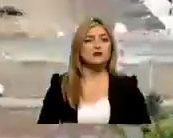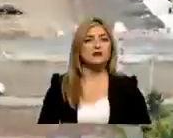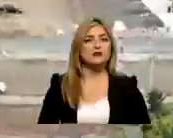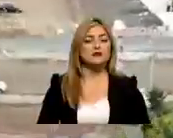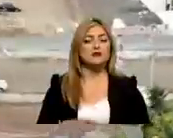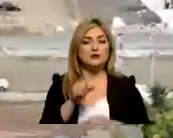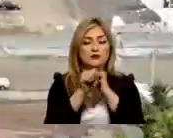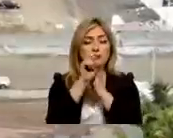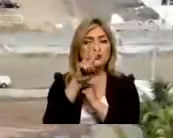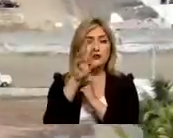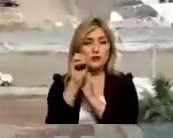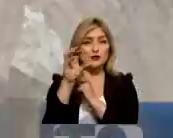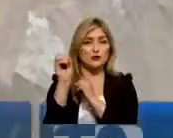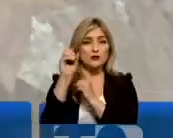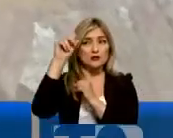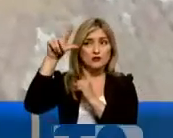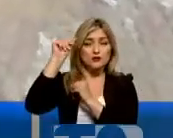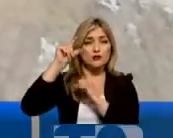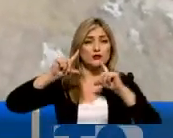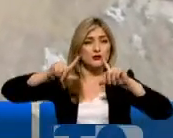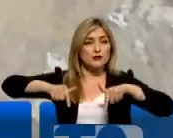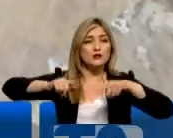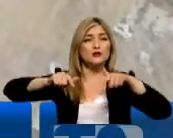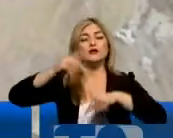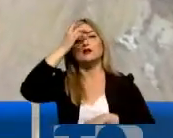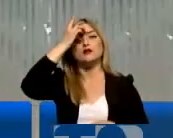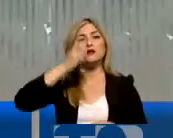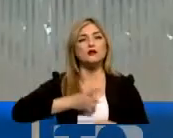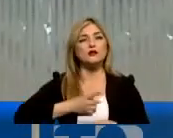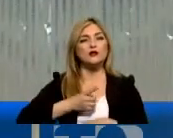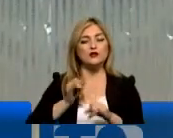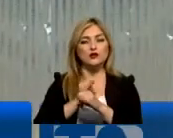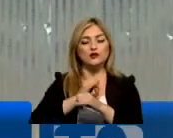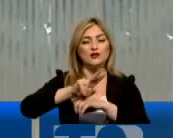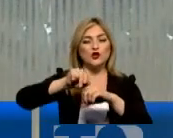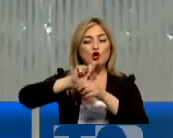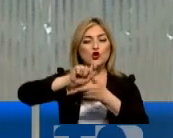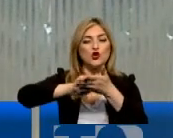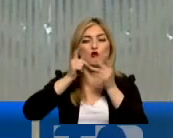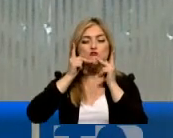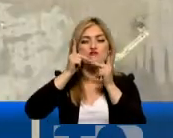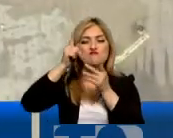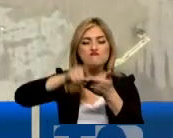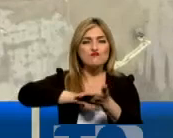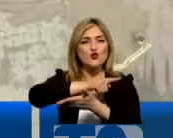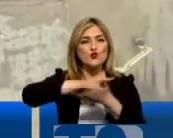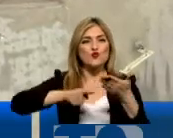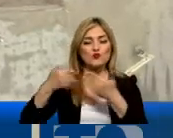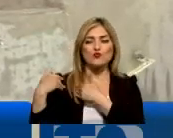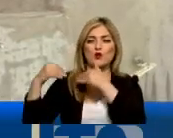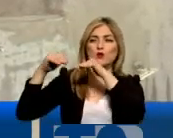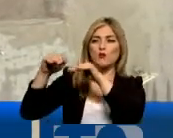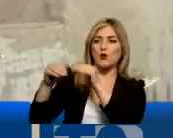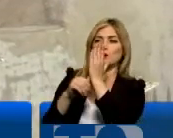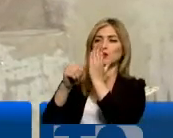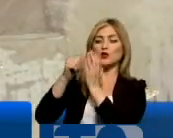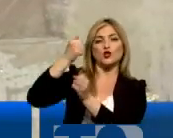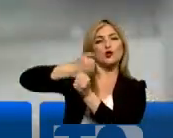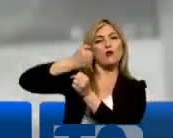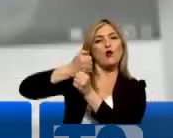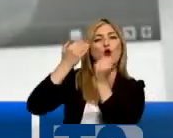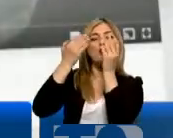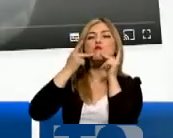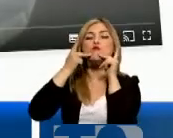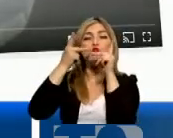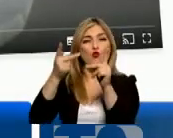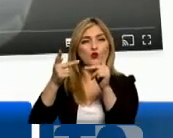En 2020, el gobierno de Lenín Moreno optó por desaparecer la SECOP y dejar su trabajo en manos del Ministerio de Obras Públicas. Para entonces,